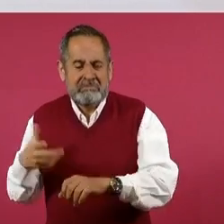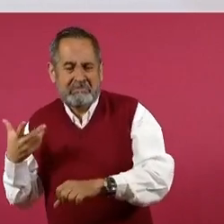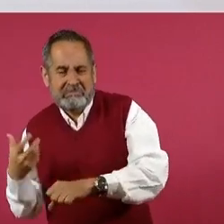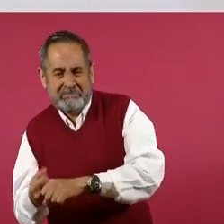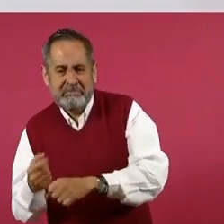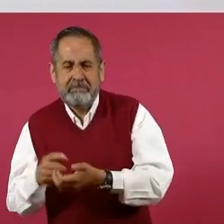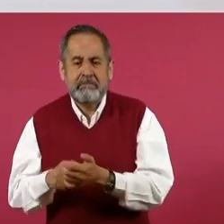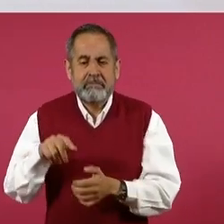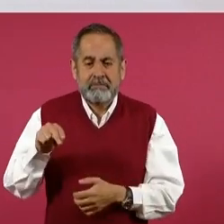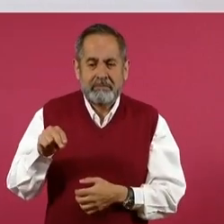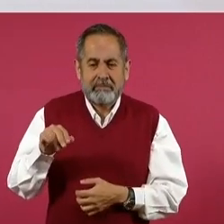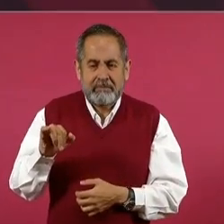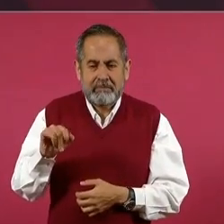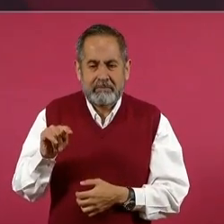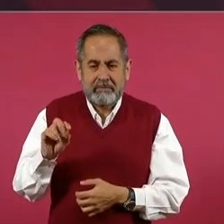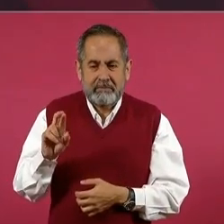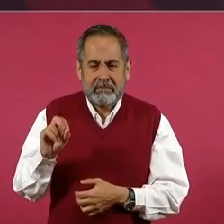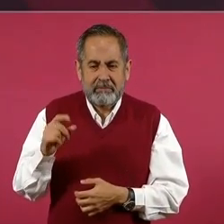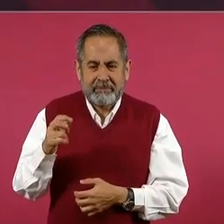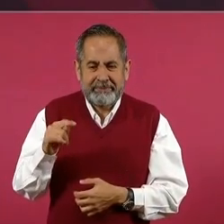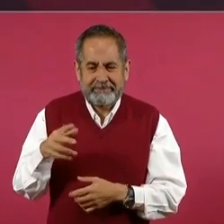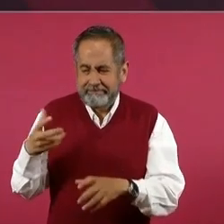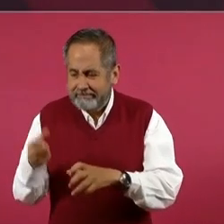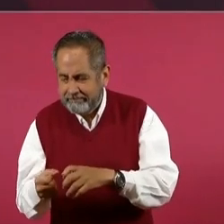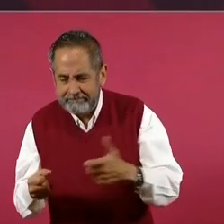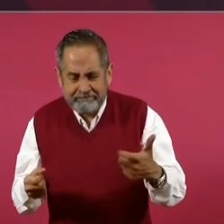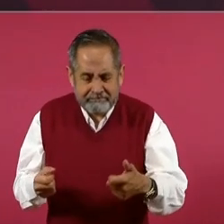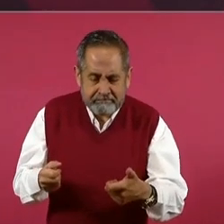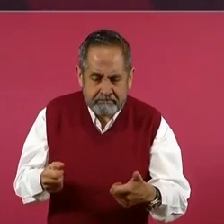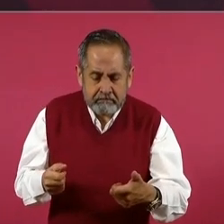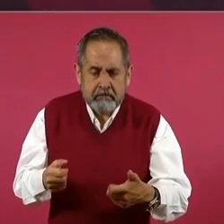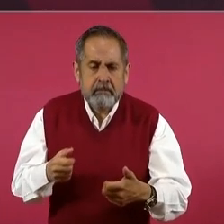nitrógeno y